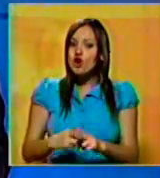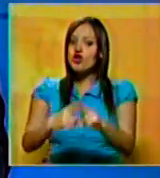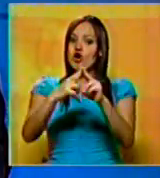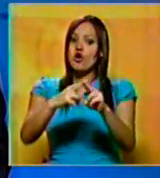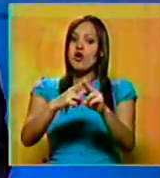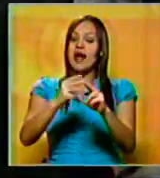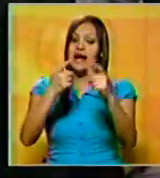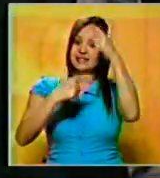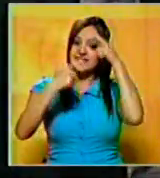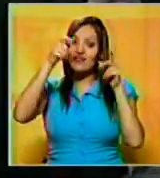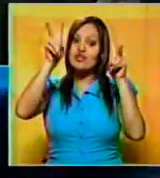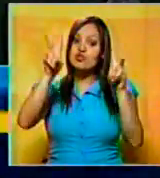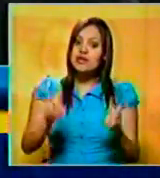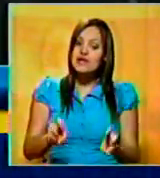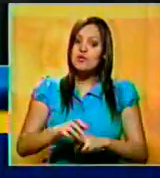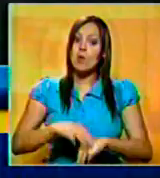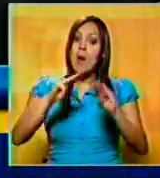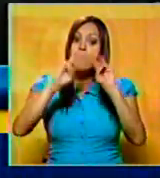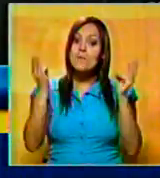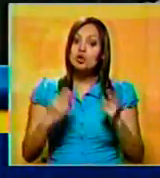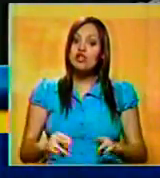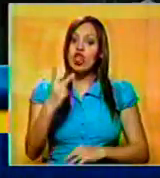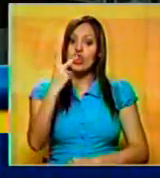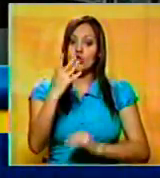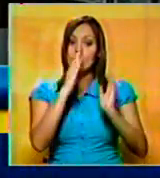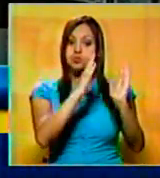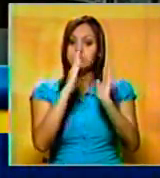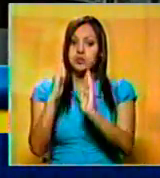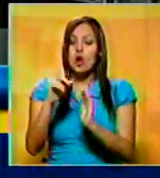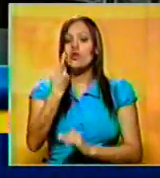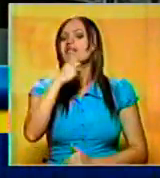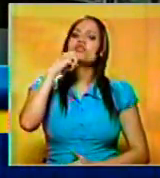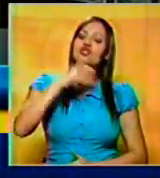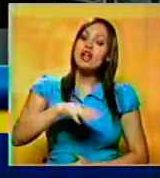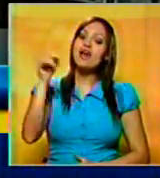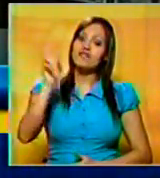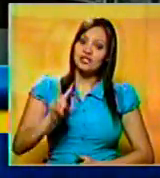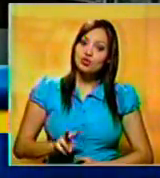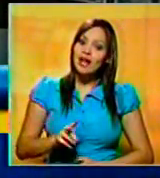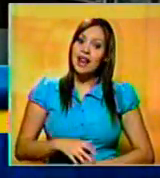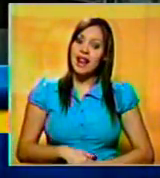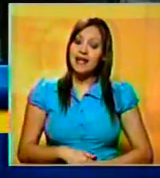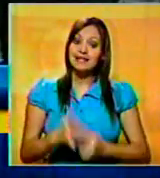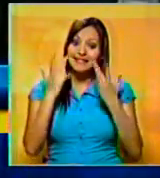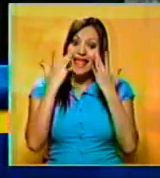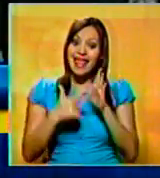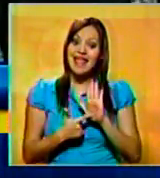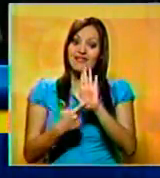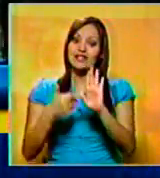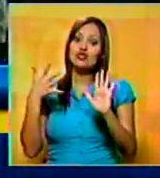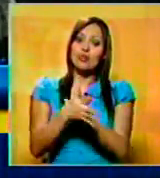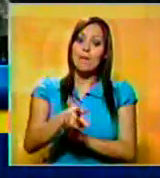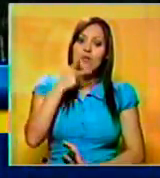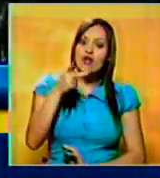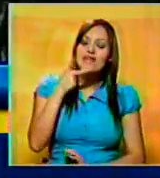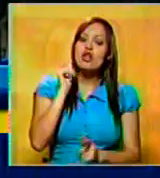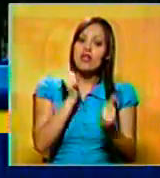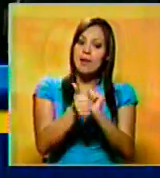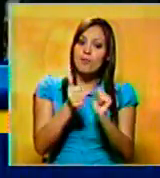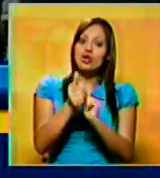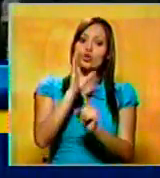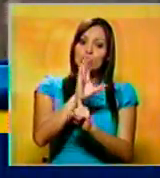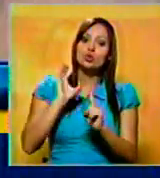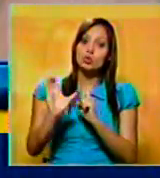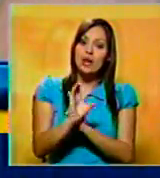Hugo Chávez. El museo cuenta con dos salas, una relacionada con la historia de Venezuela, en la que se muestran asuntos políticos, deportivos y